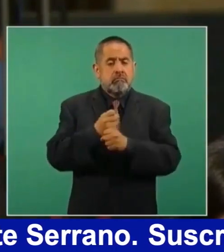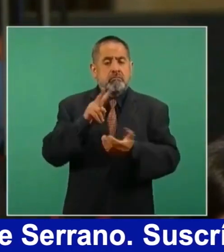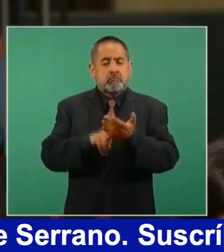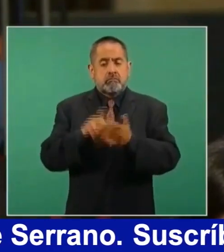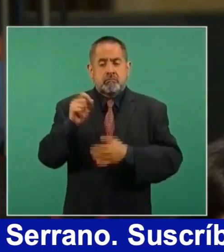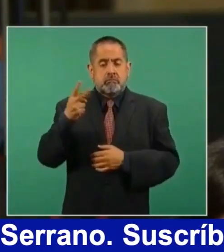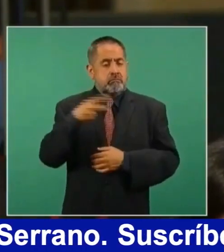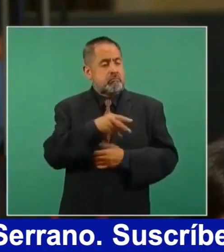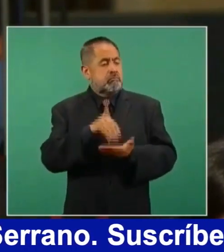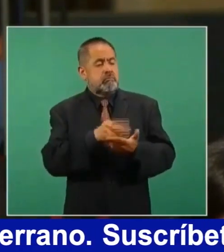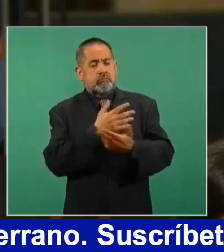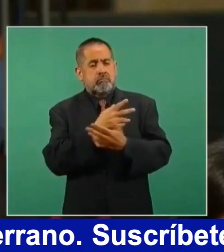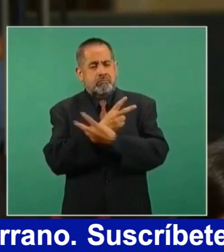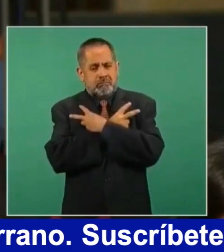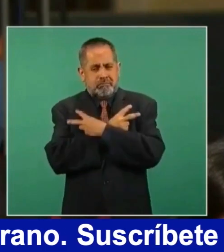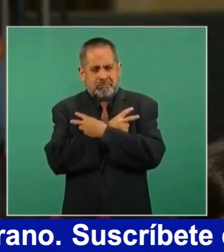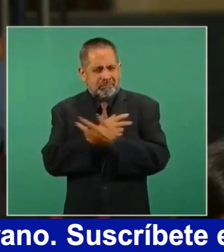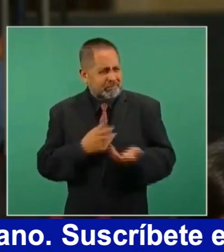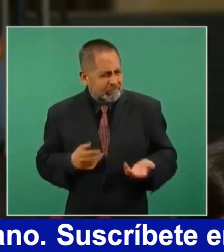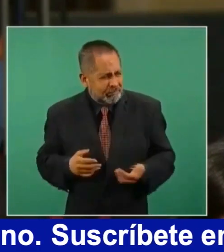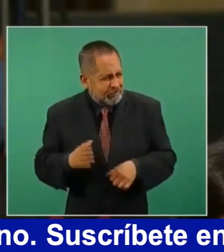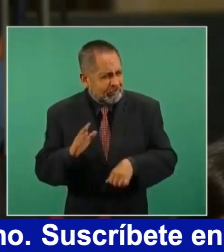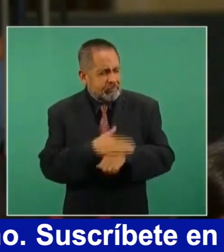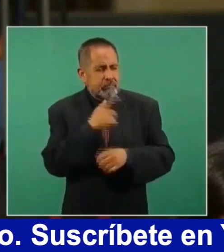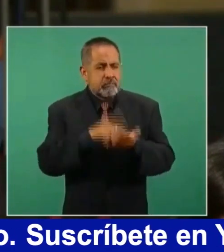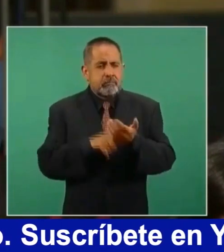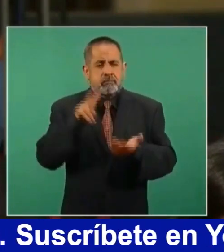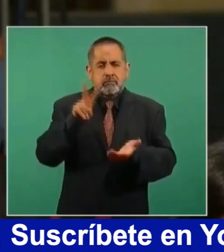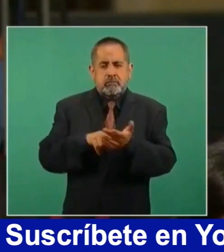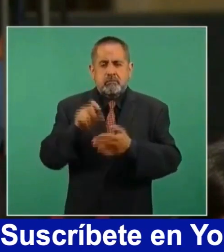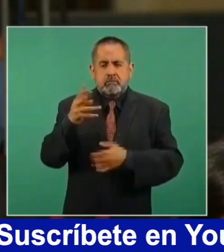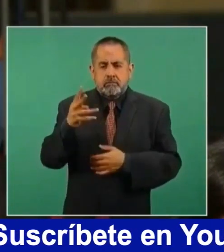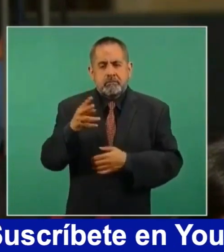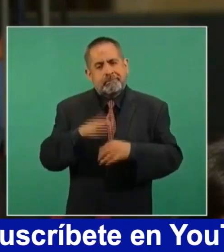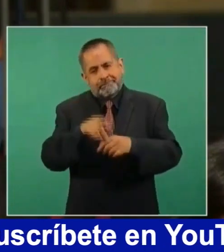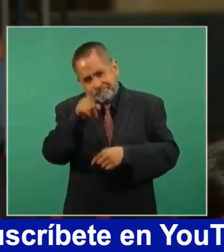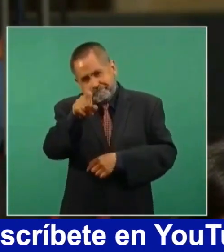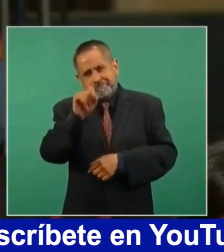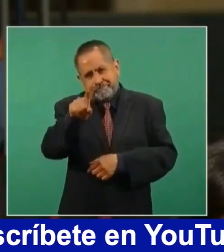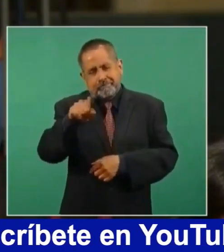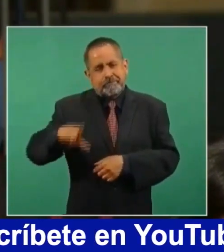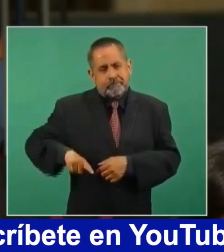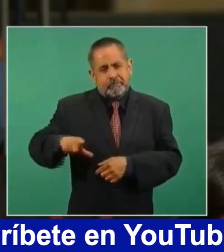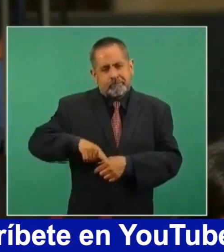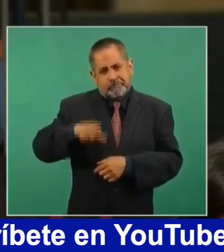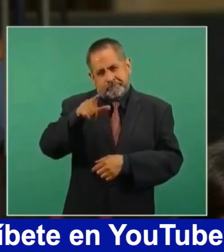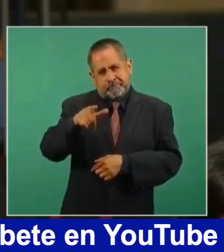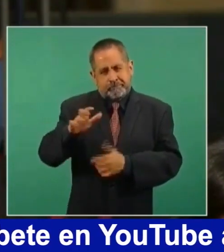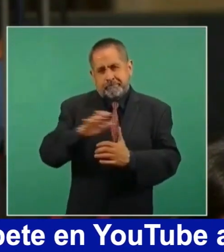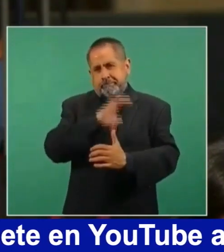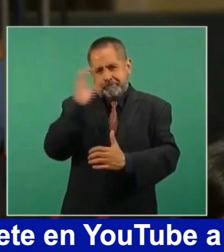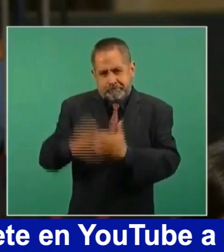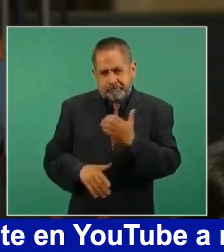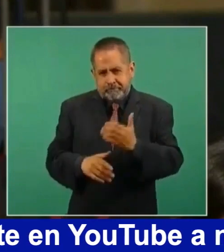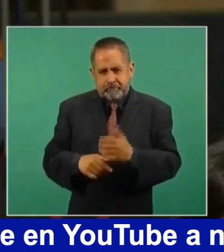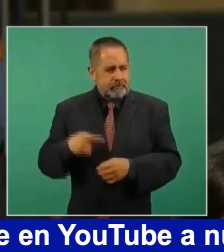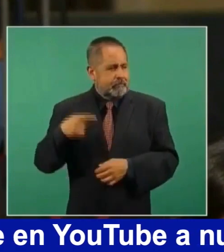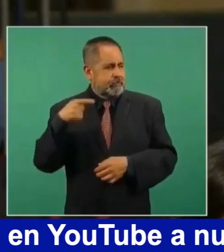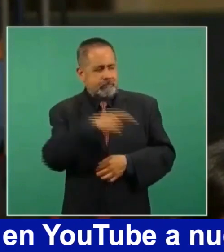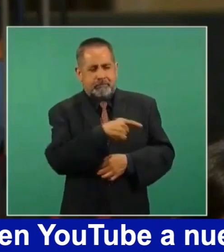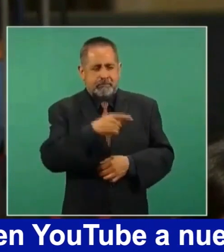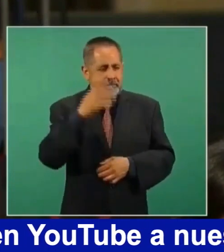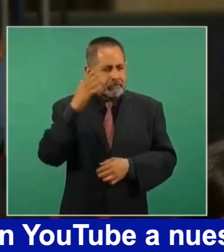de vacaciones. ¿Por qué 2024, presidente? Porque es cuando este gobierno termina. Entonces, este líder